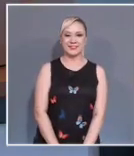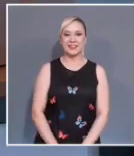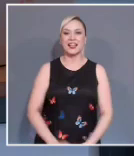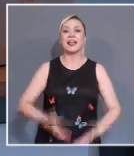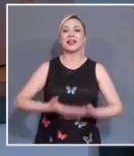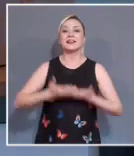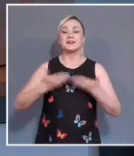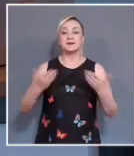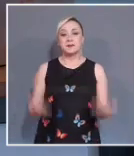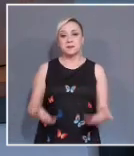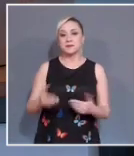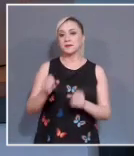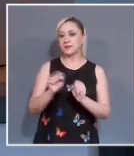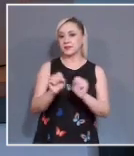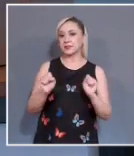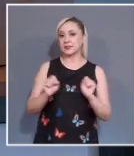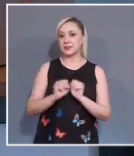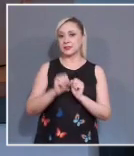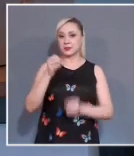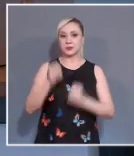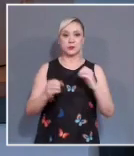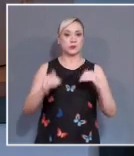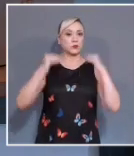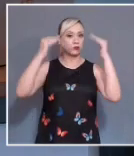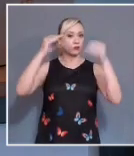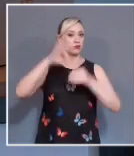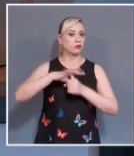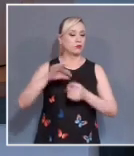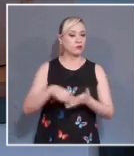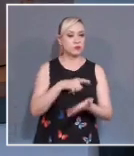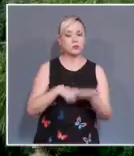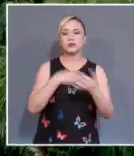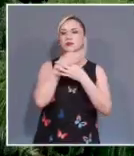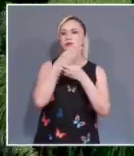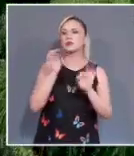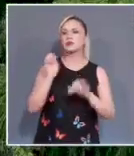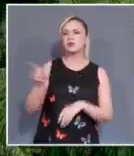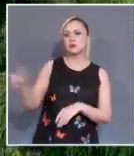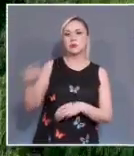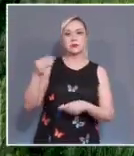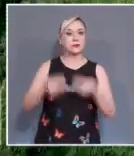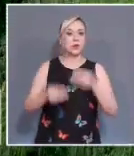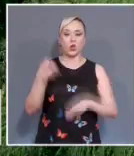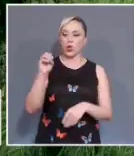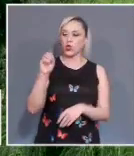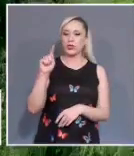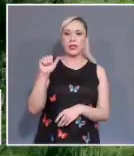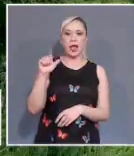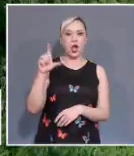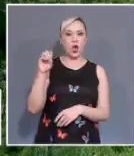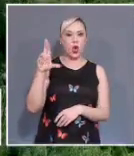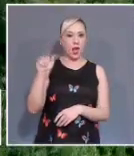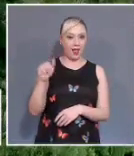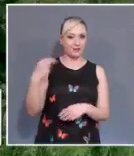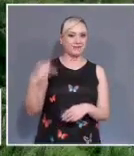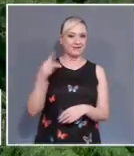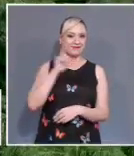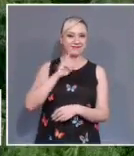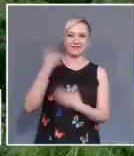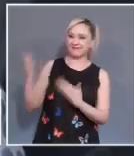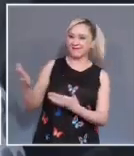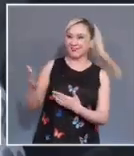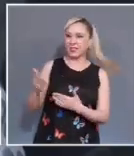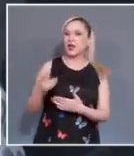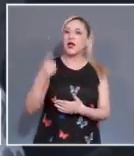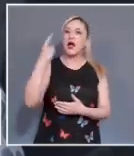La Sala Superior del Tribunal Electoral dio a conocer el proyecto de la magistrada Yanine Otálora Malasis, con el que se propone resolver un